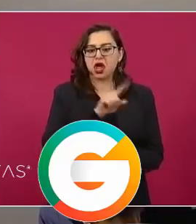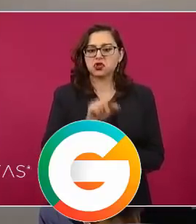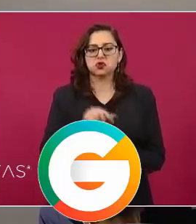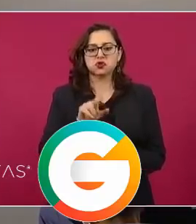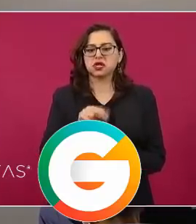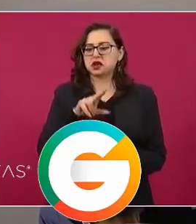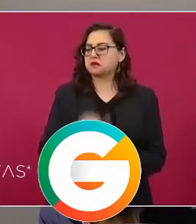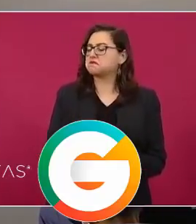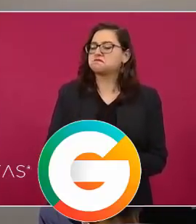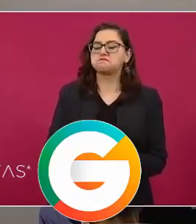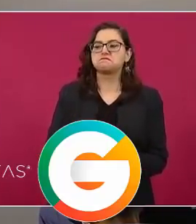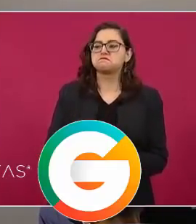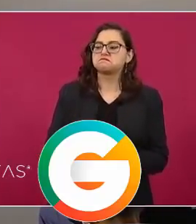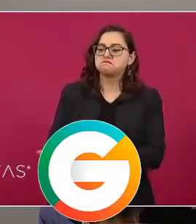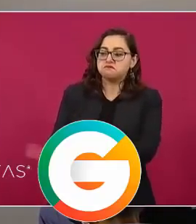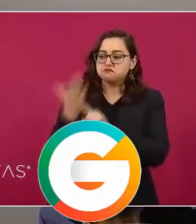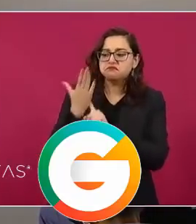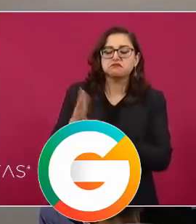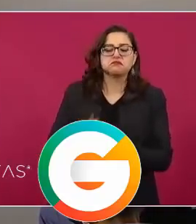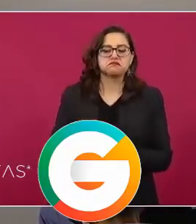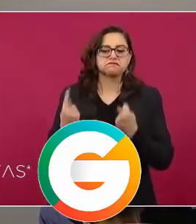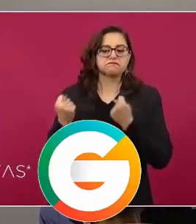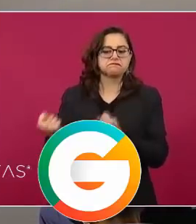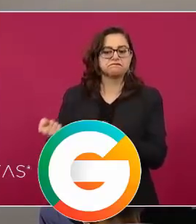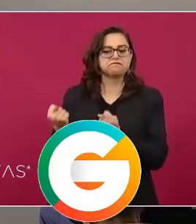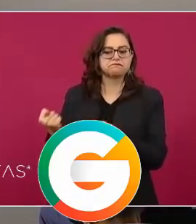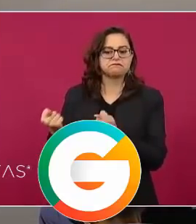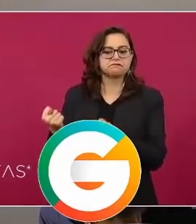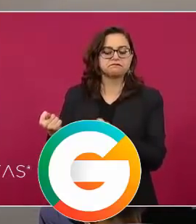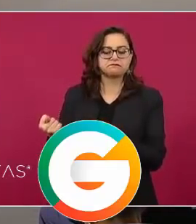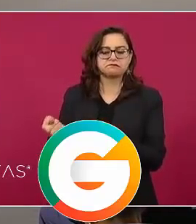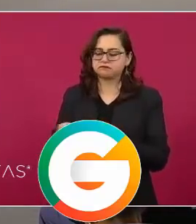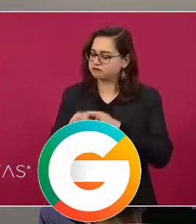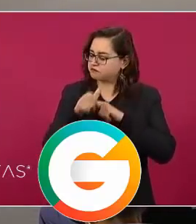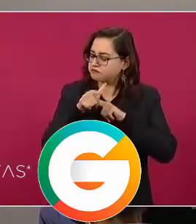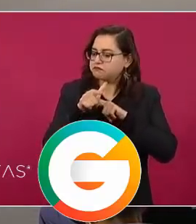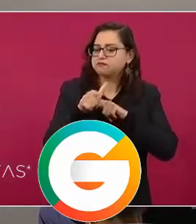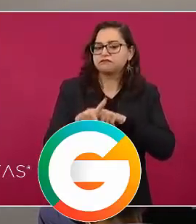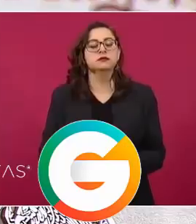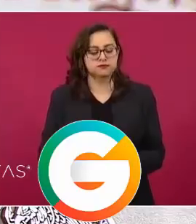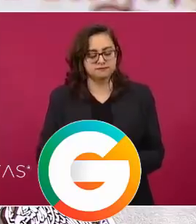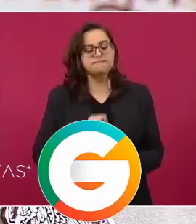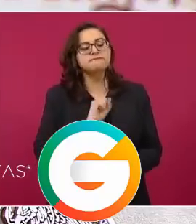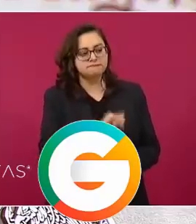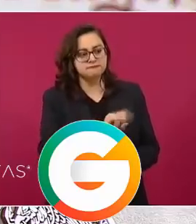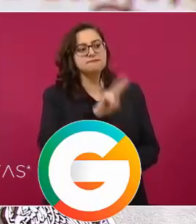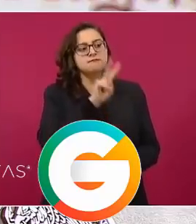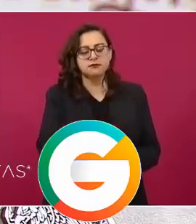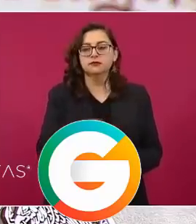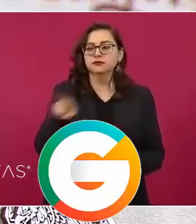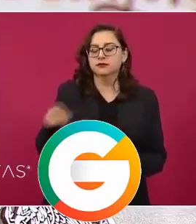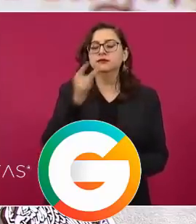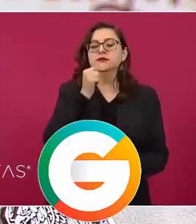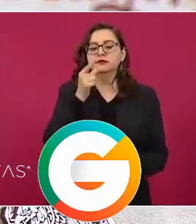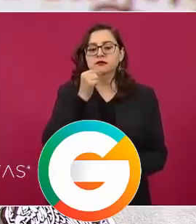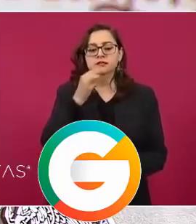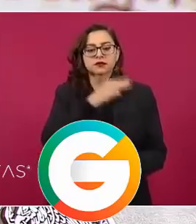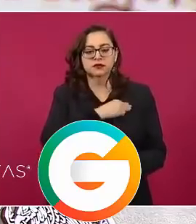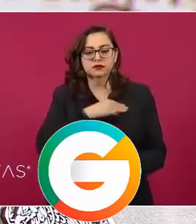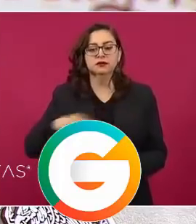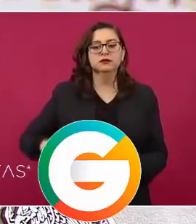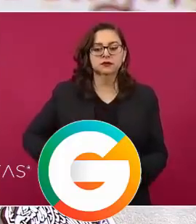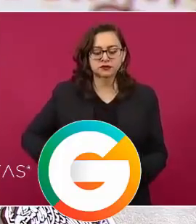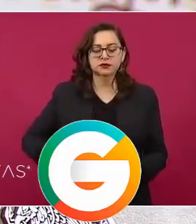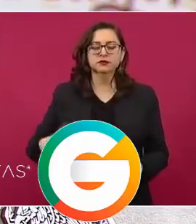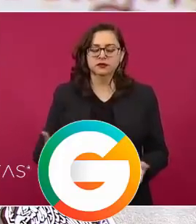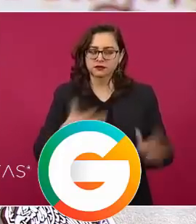en el fondo no te sientes cómoda con lo que haces. Quienes te prometieron que serías la defensora de la verdad, te mintieron. Quienes te prometieron catapultar tu